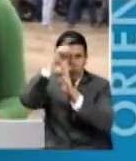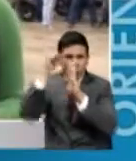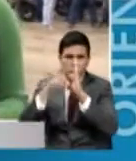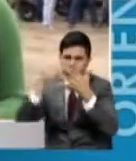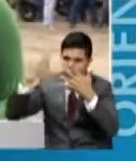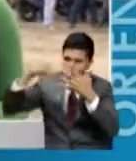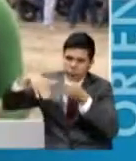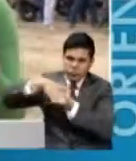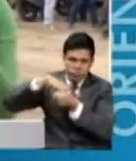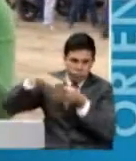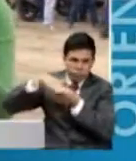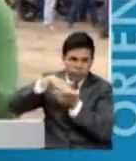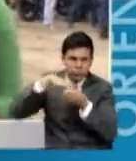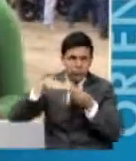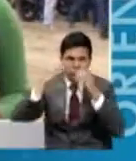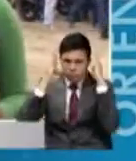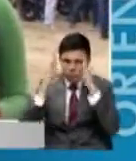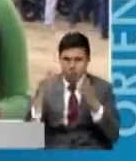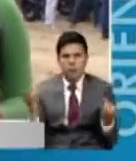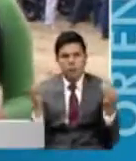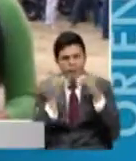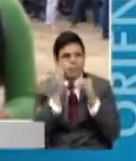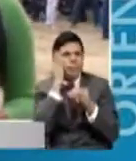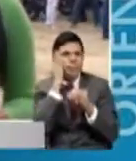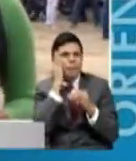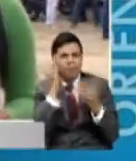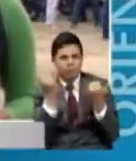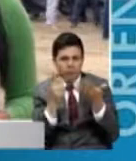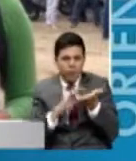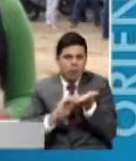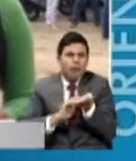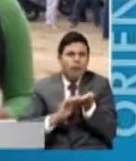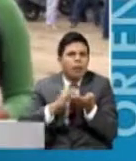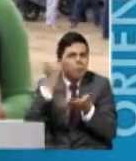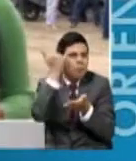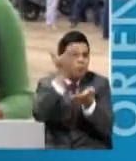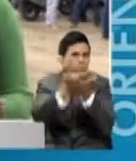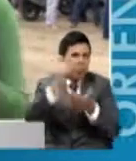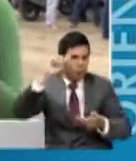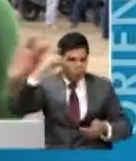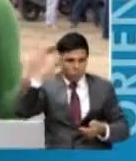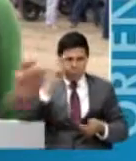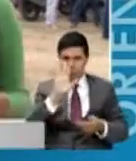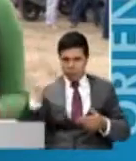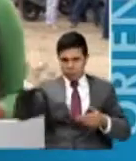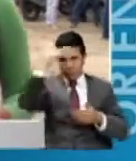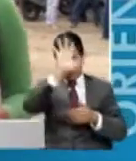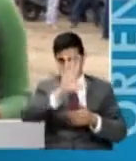cualquier situación que se presente y, por supuesto, ante las soluciones que les dé el gobierno nacional.